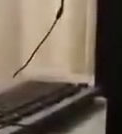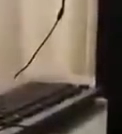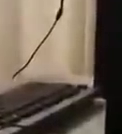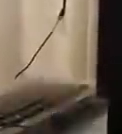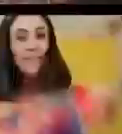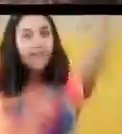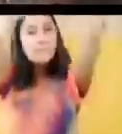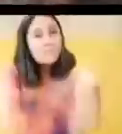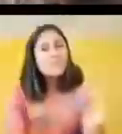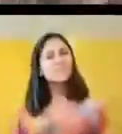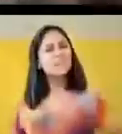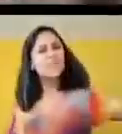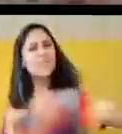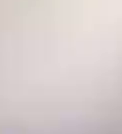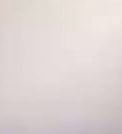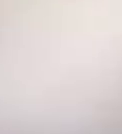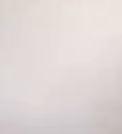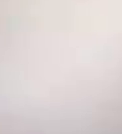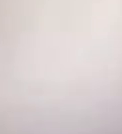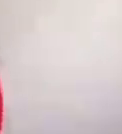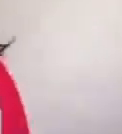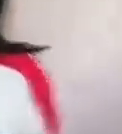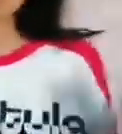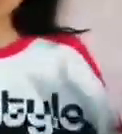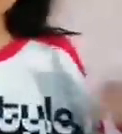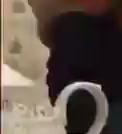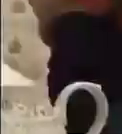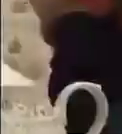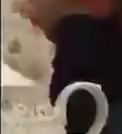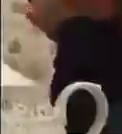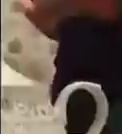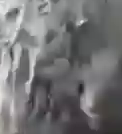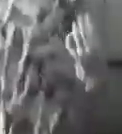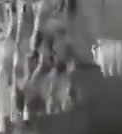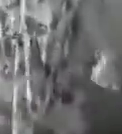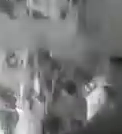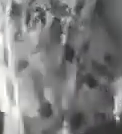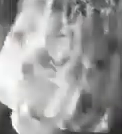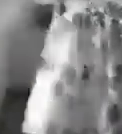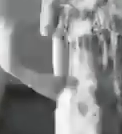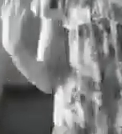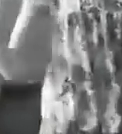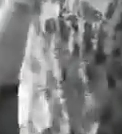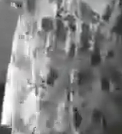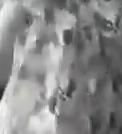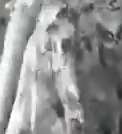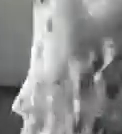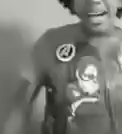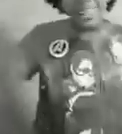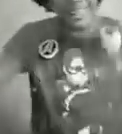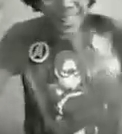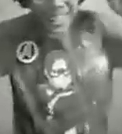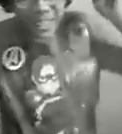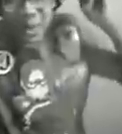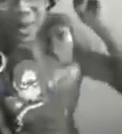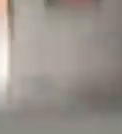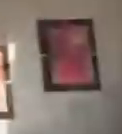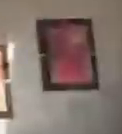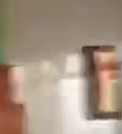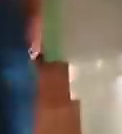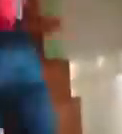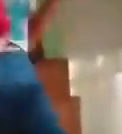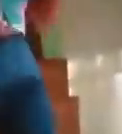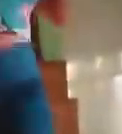Sorprendo, prendo y emprendo, sabiendo, haciendo, no pierdo mi tiempo, concentro mi esfuerzo, entiendo el momento y voy aprendiendo.